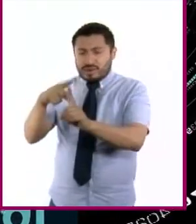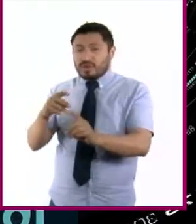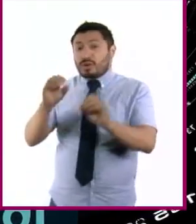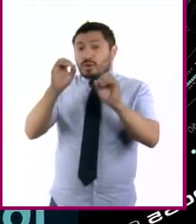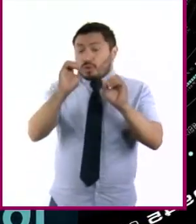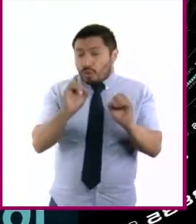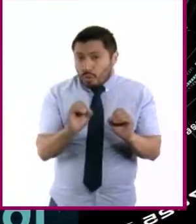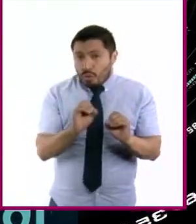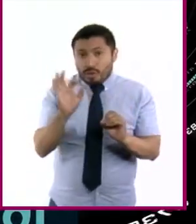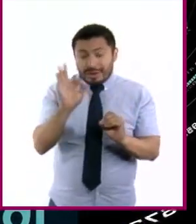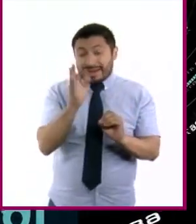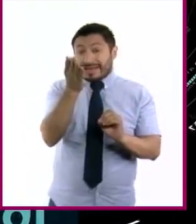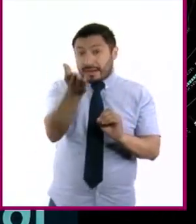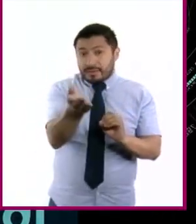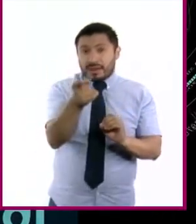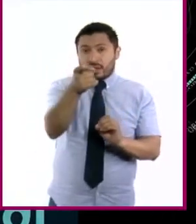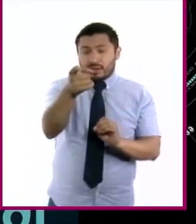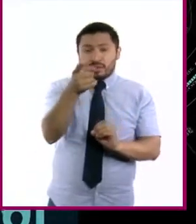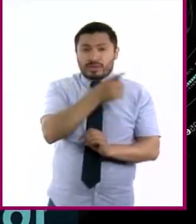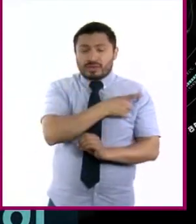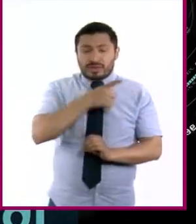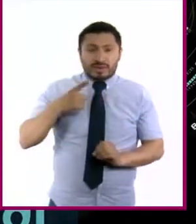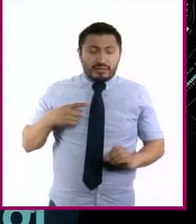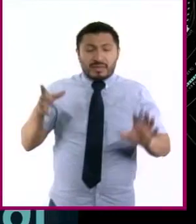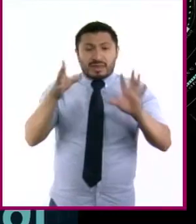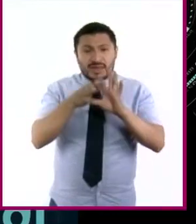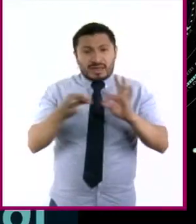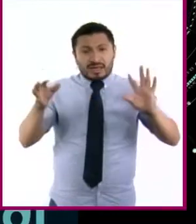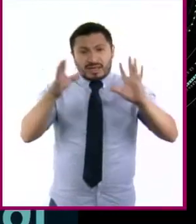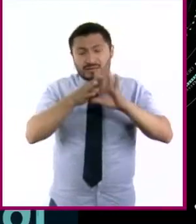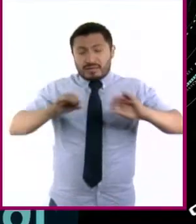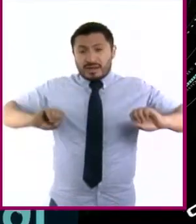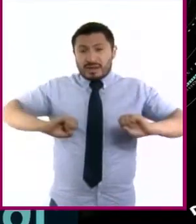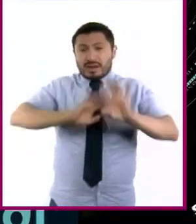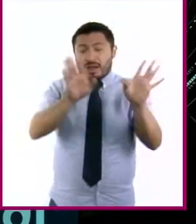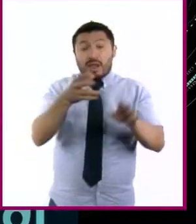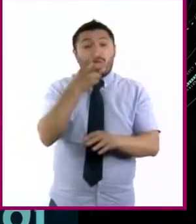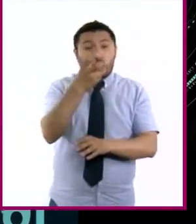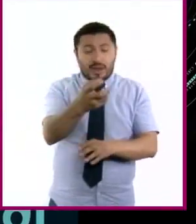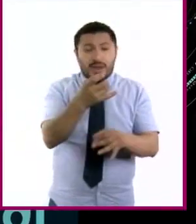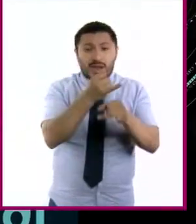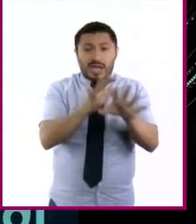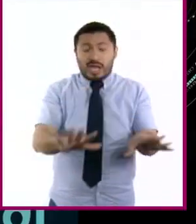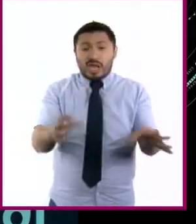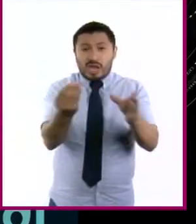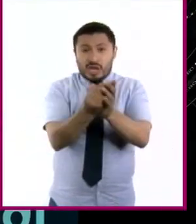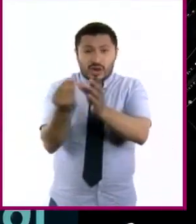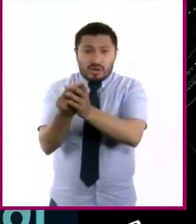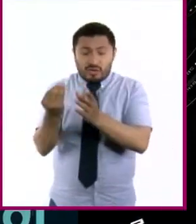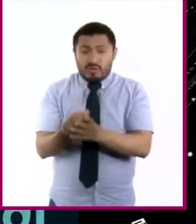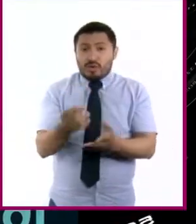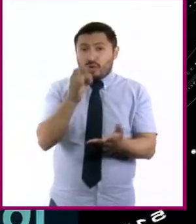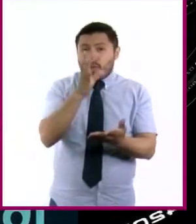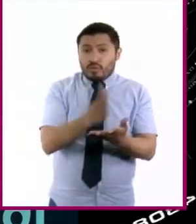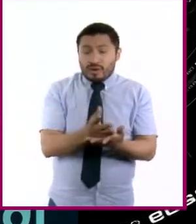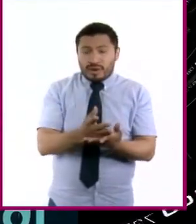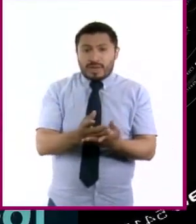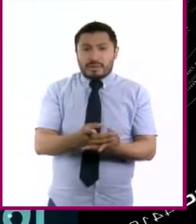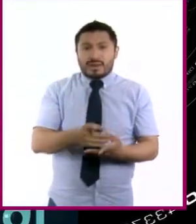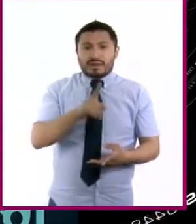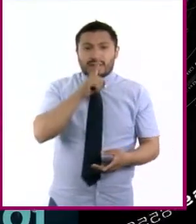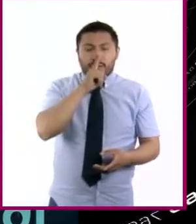pides, necesitas aclararle a las personas que esa información será de carácter